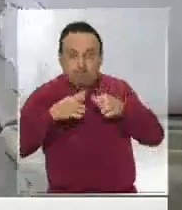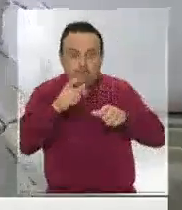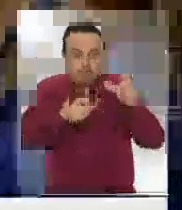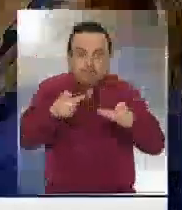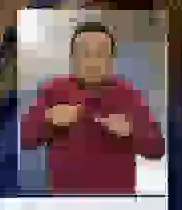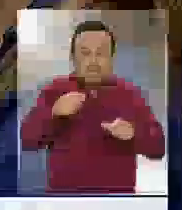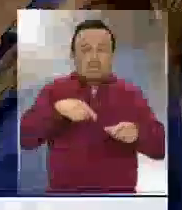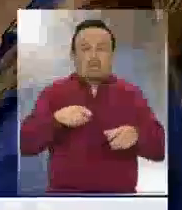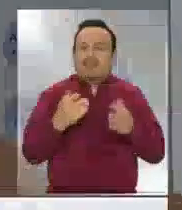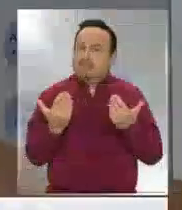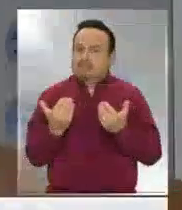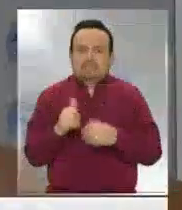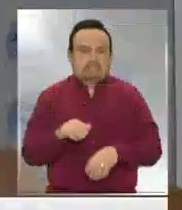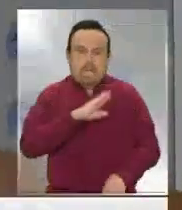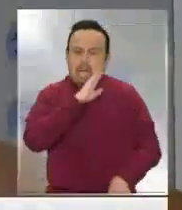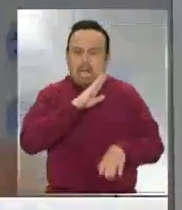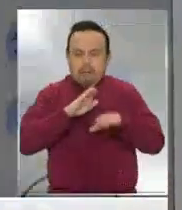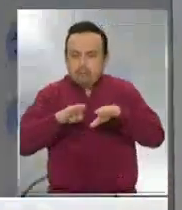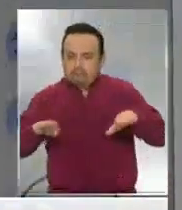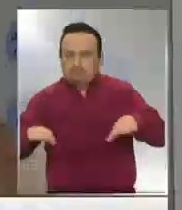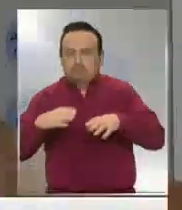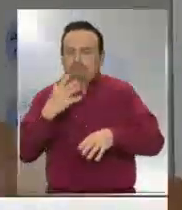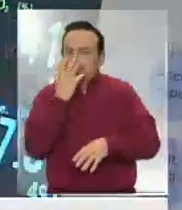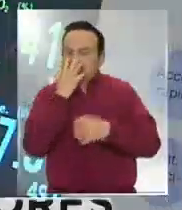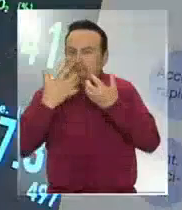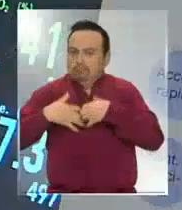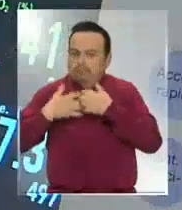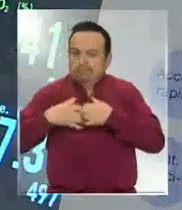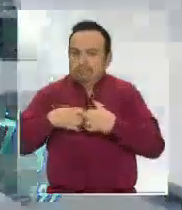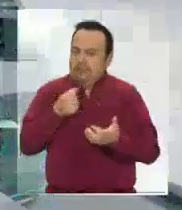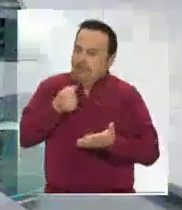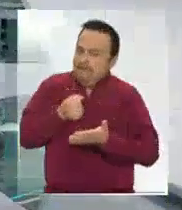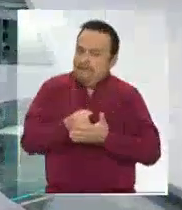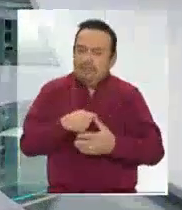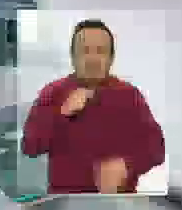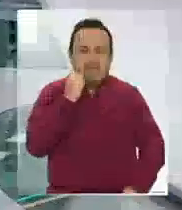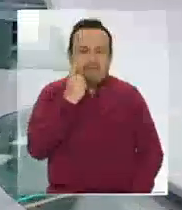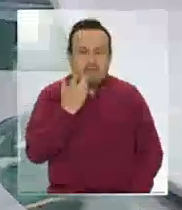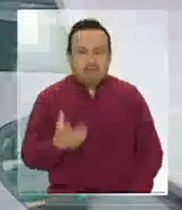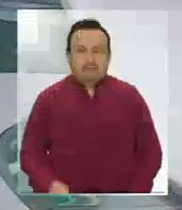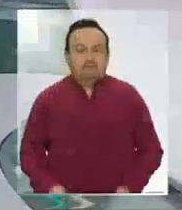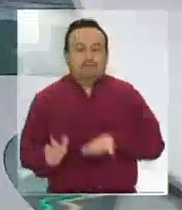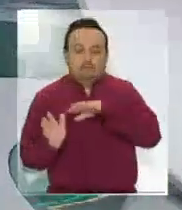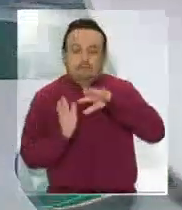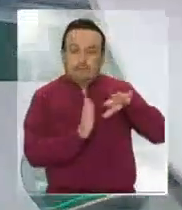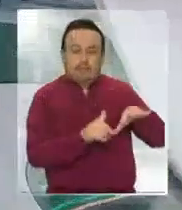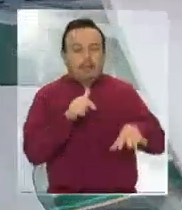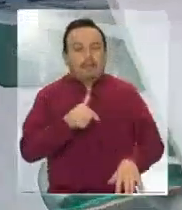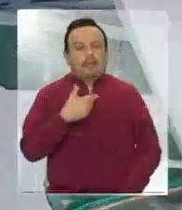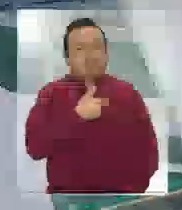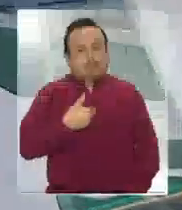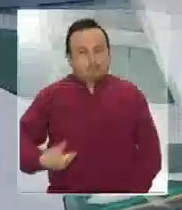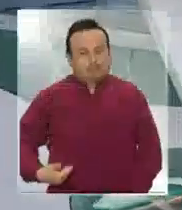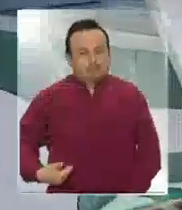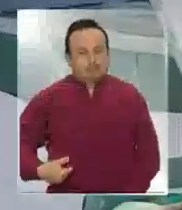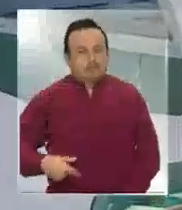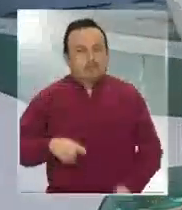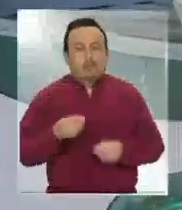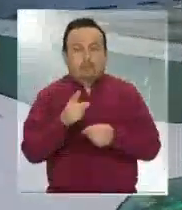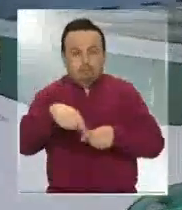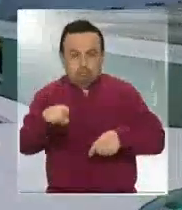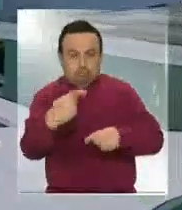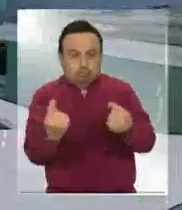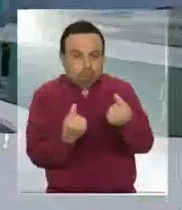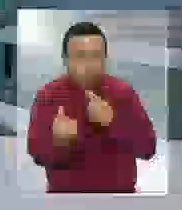contagios, lo que fue proyectado para fines de abril. Bien, pese a lo señalado por el gobierno, tanto consumidores